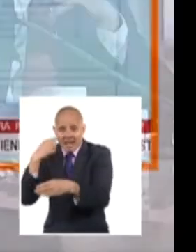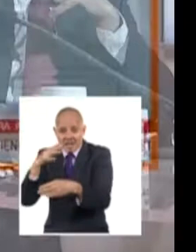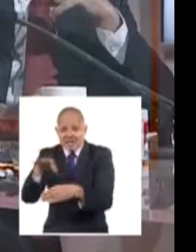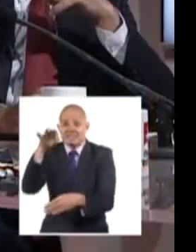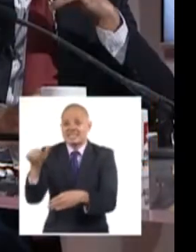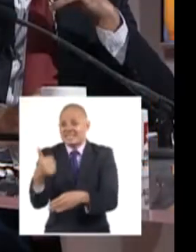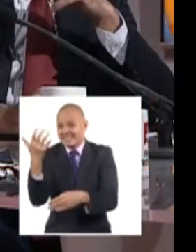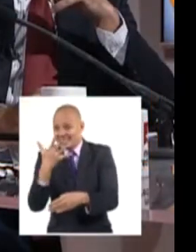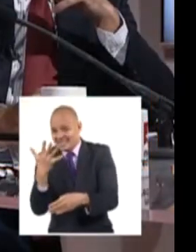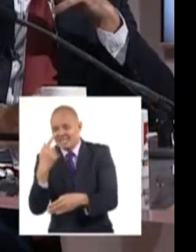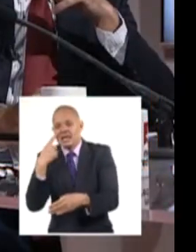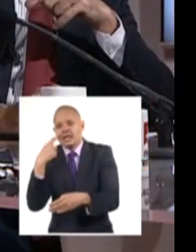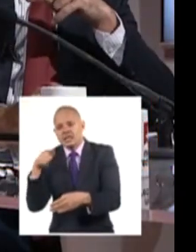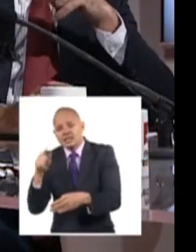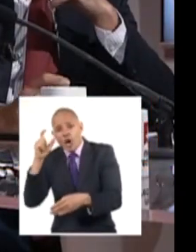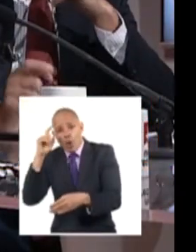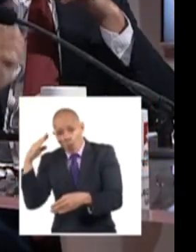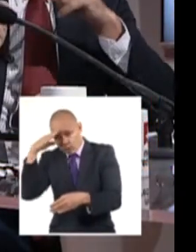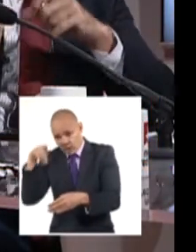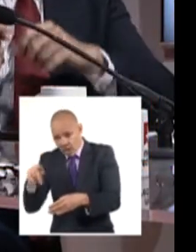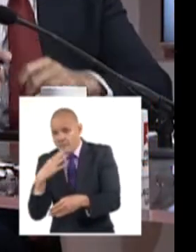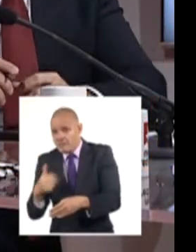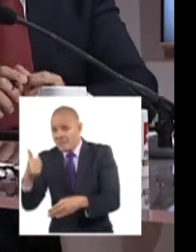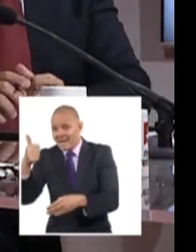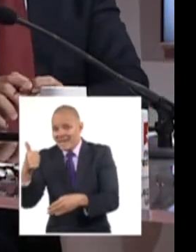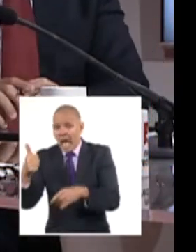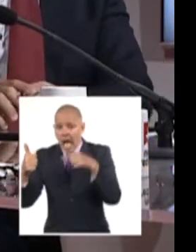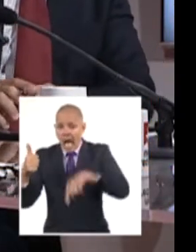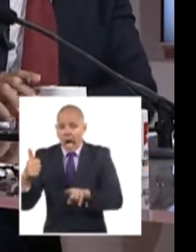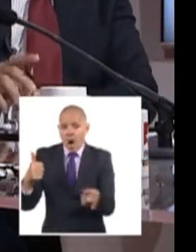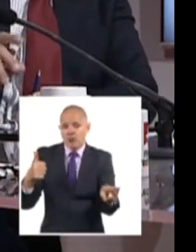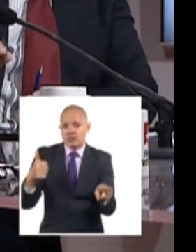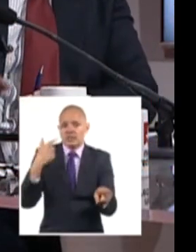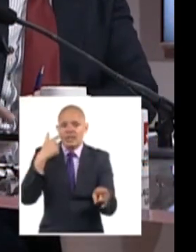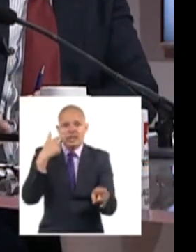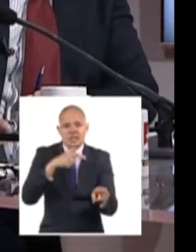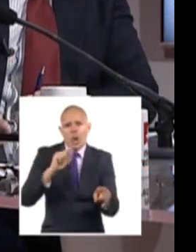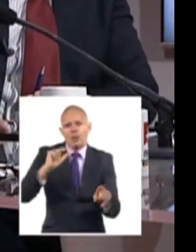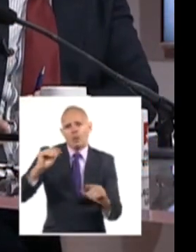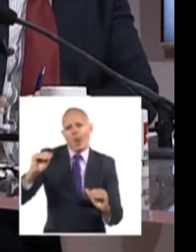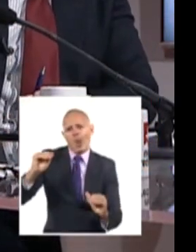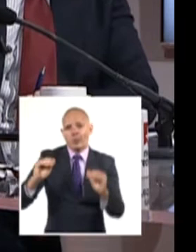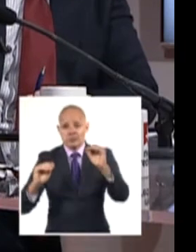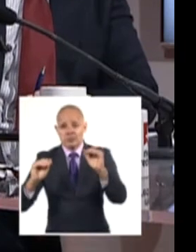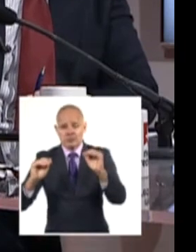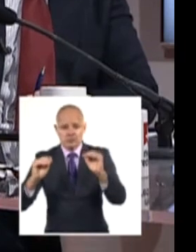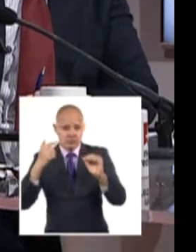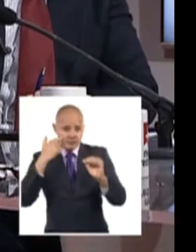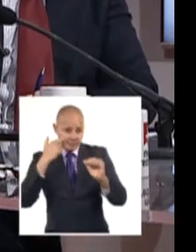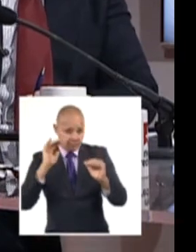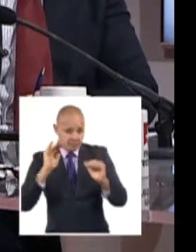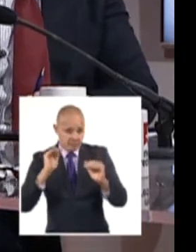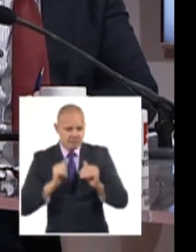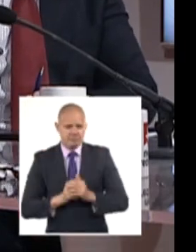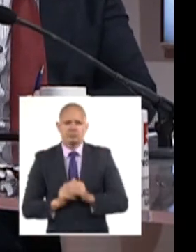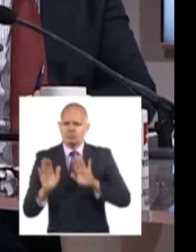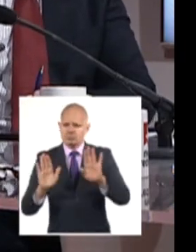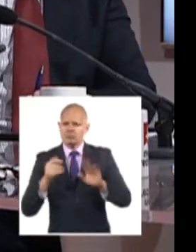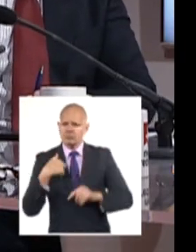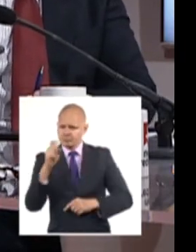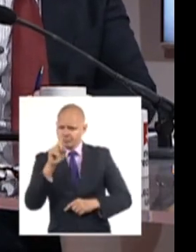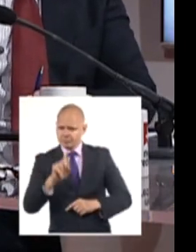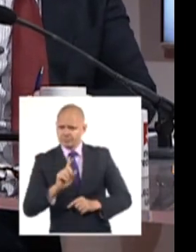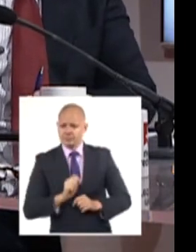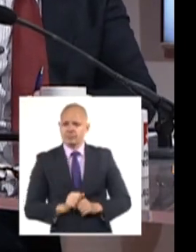gustavo petro ahora yo quiero preguntarte sobre eso pero antes por el tema de las redes sociales porque se asocia mucho